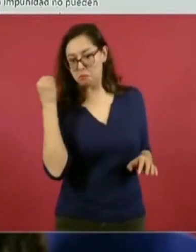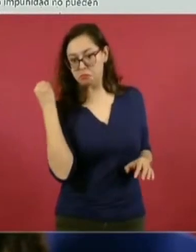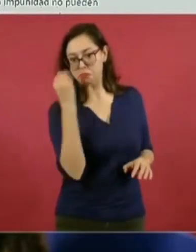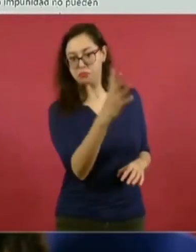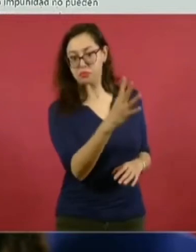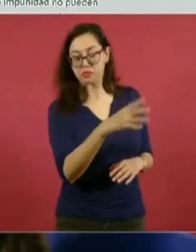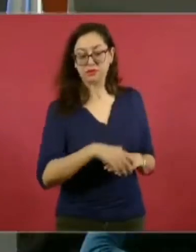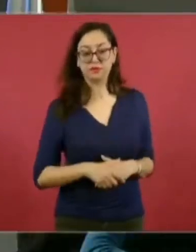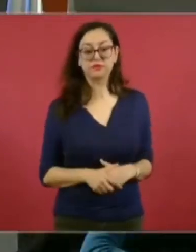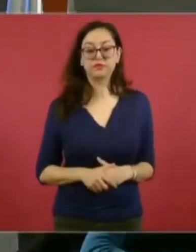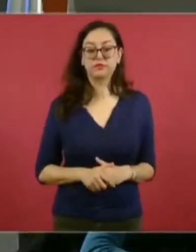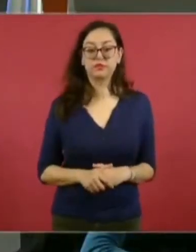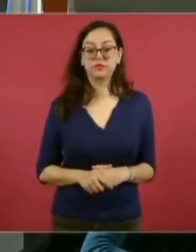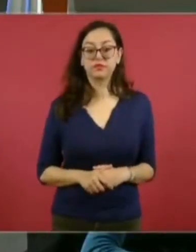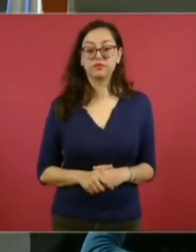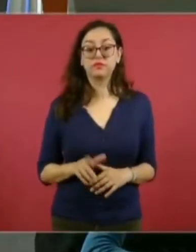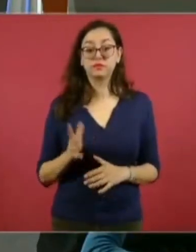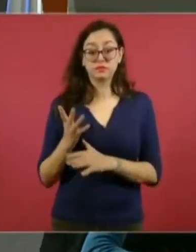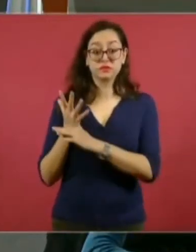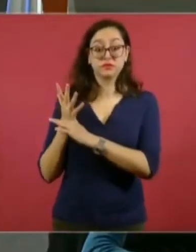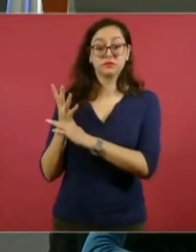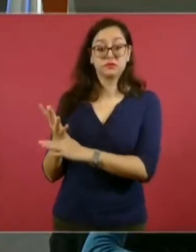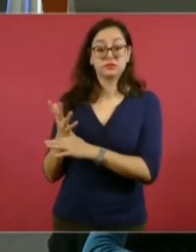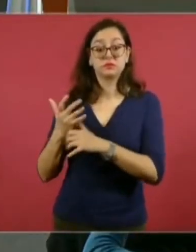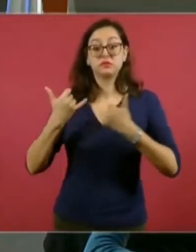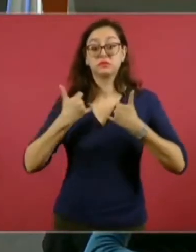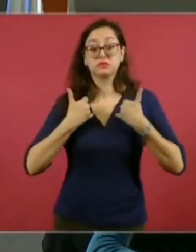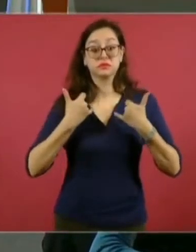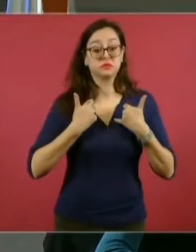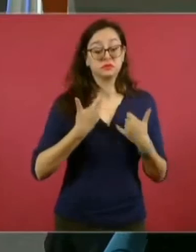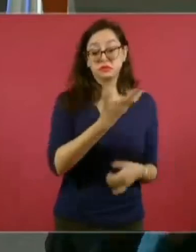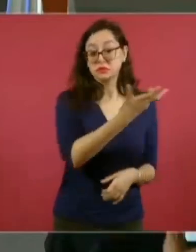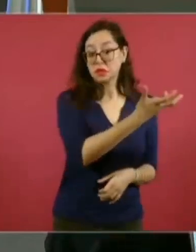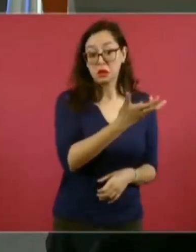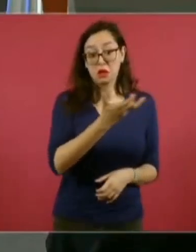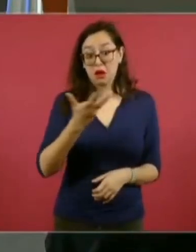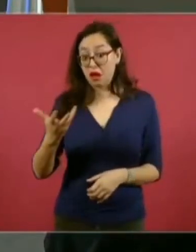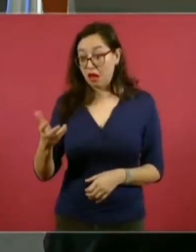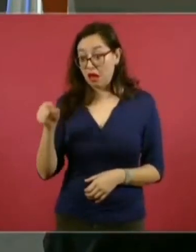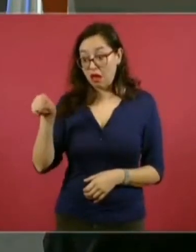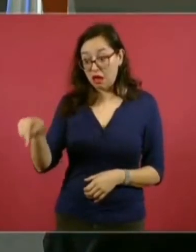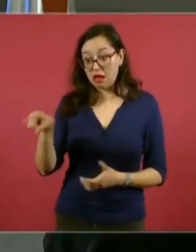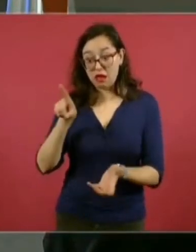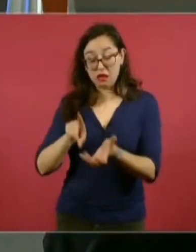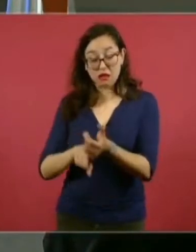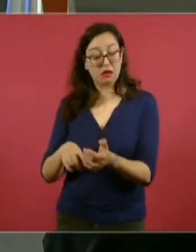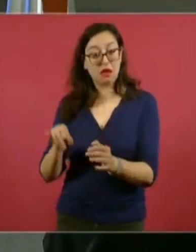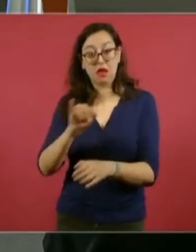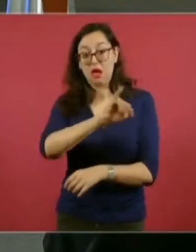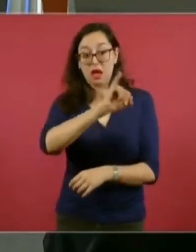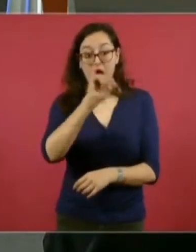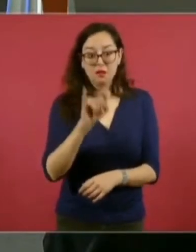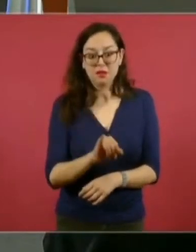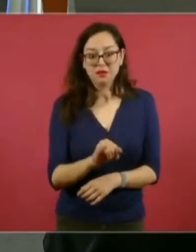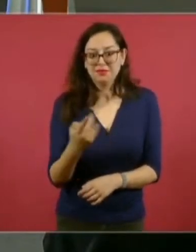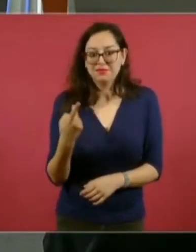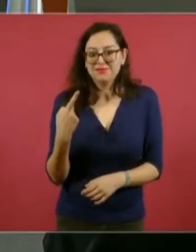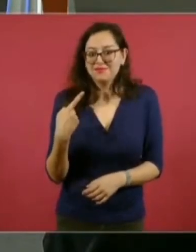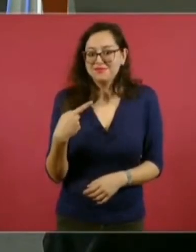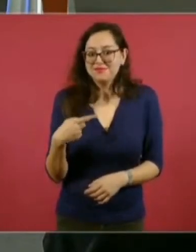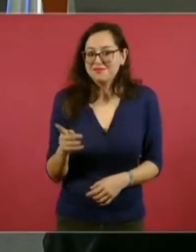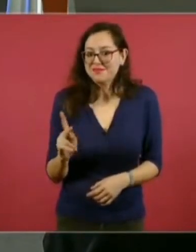Los jóvenes nunca fueron llevados a la comandancia de Iguala cuando hay testimonios, muchos testimonios